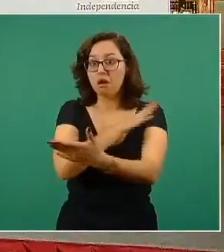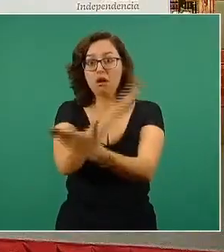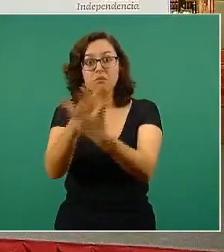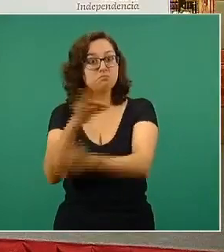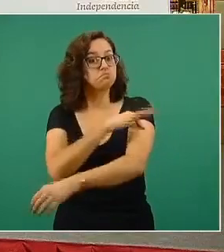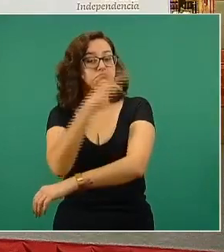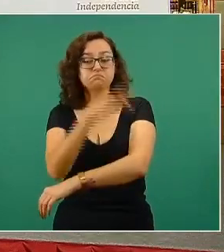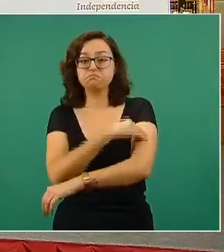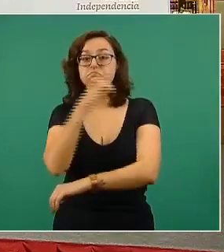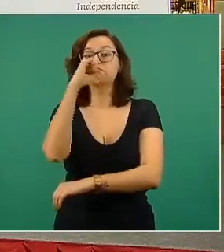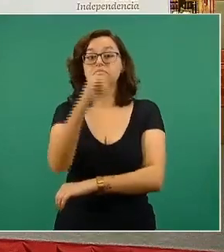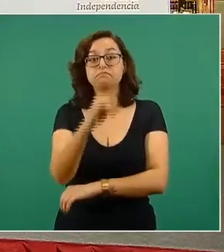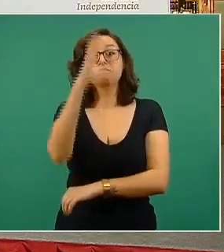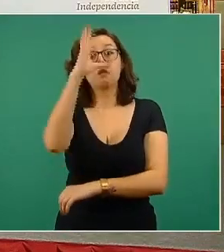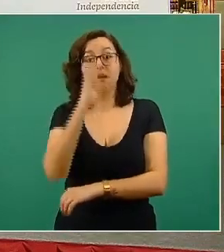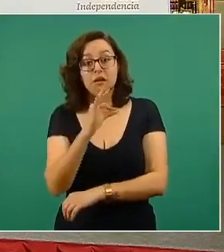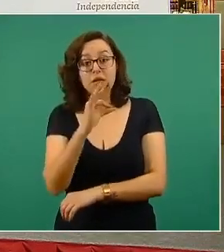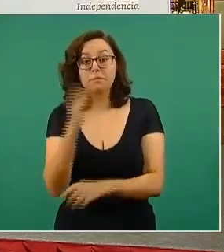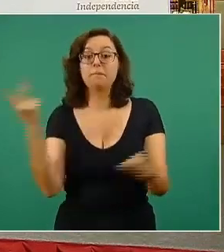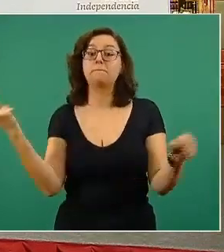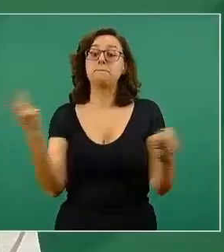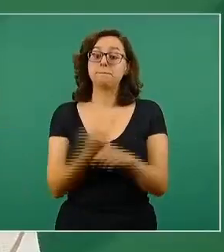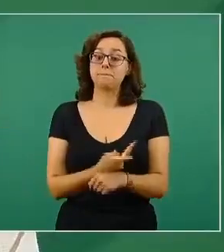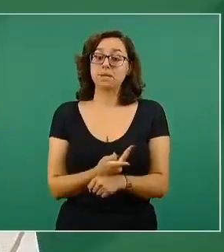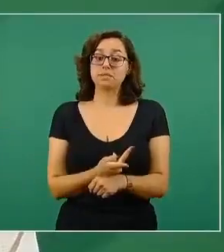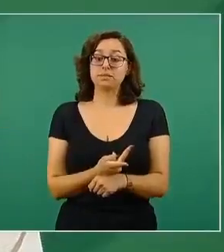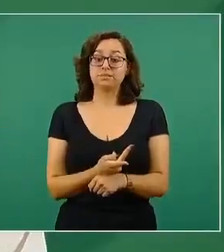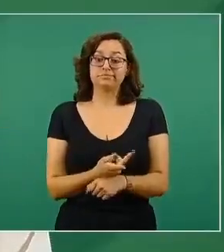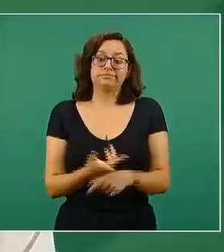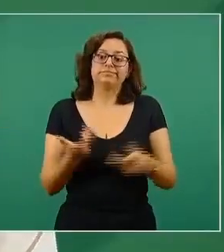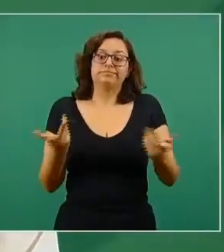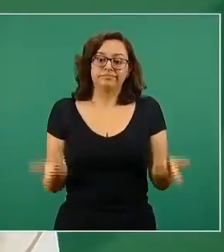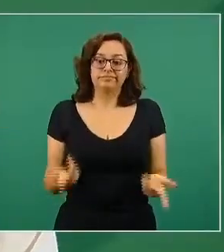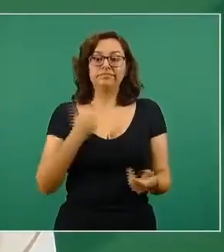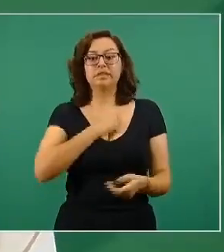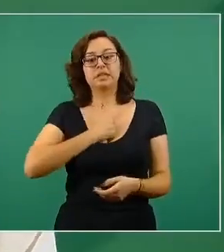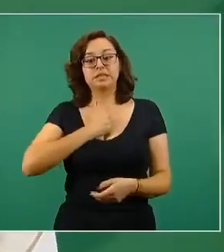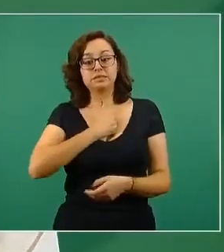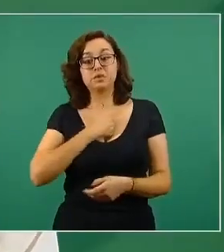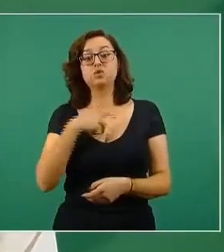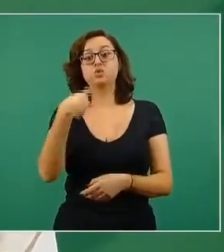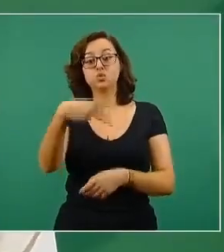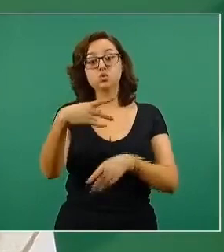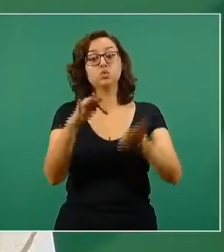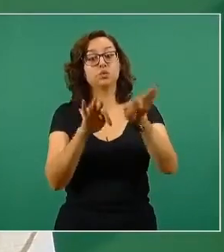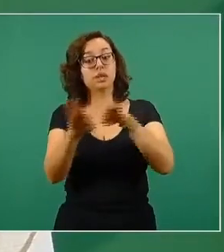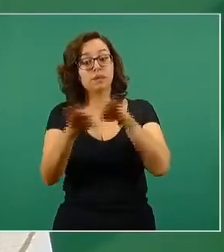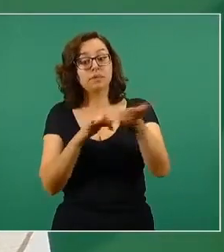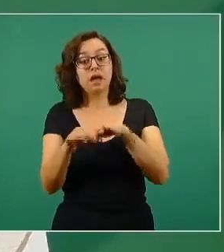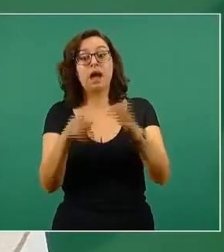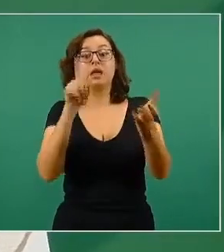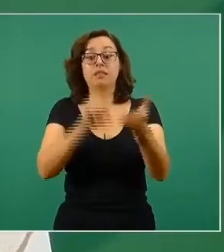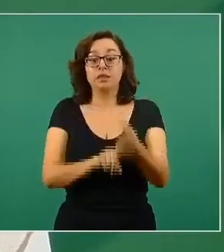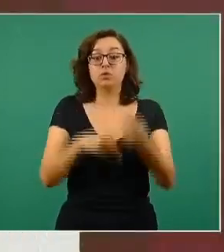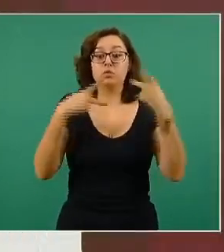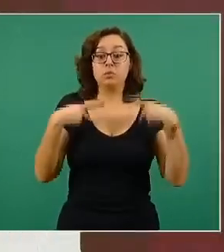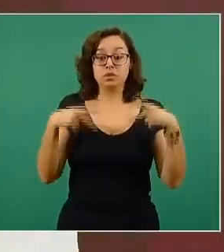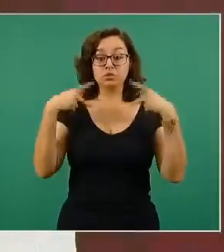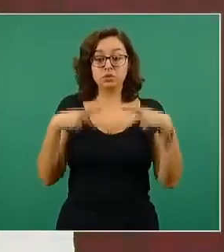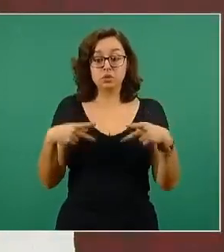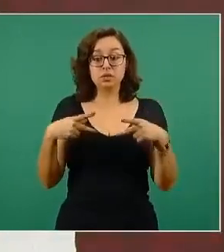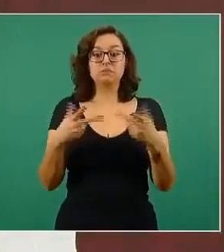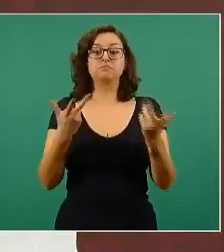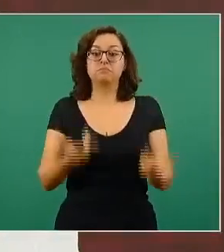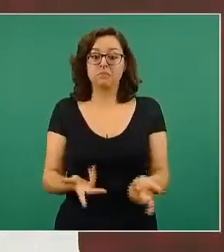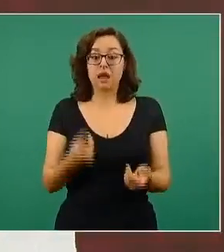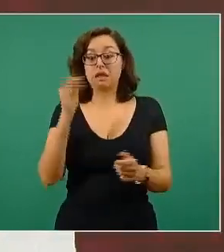para ser vacunada, está contribuyendo a que en su empresa, la empresa donde tiene empleada a esa persona, ocurra